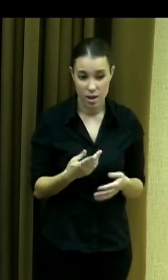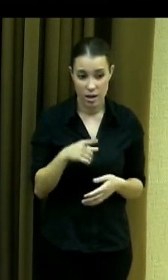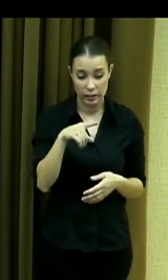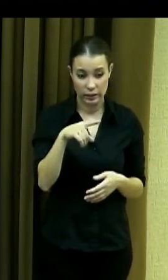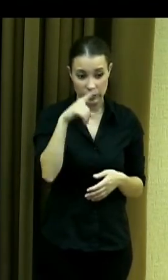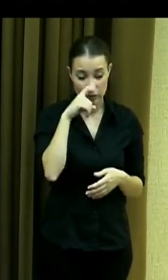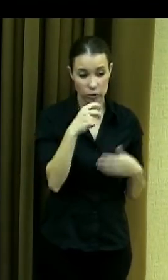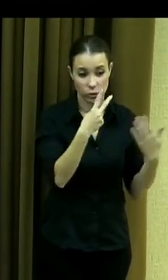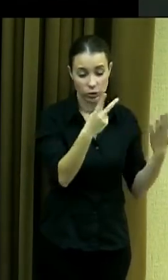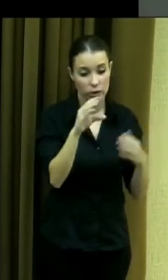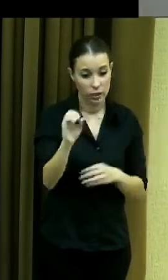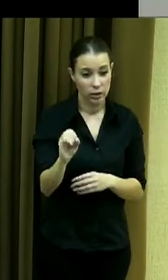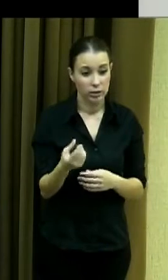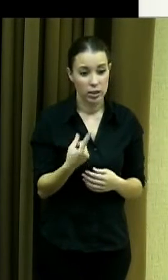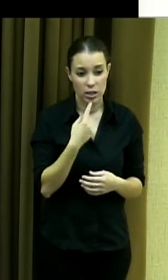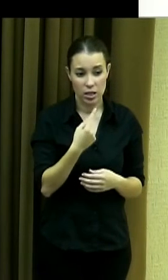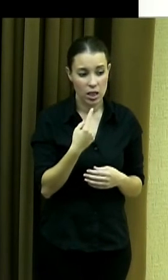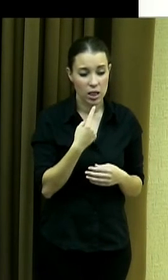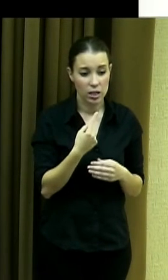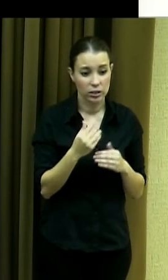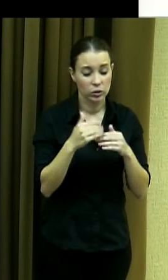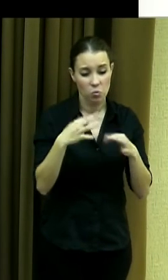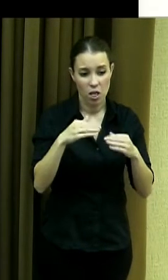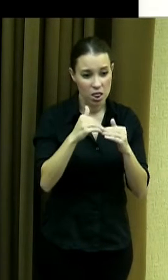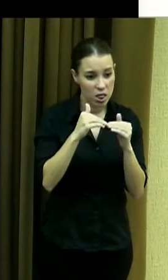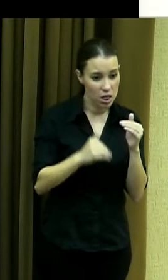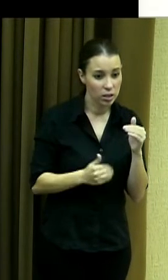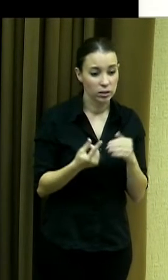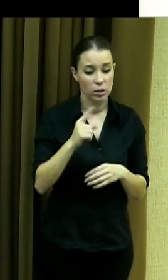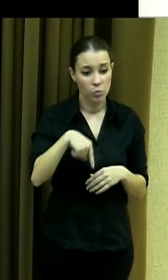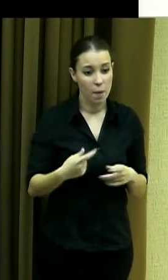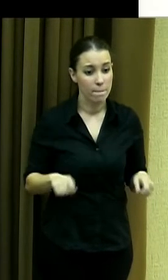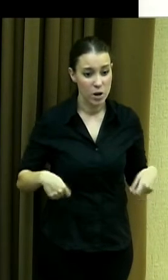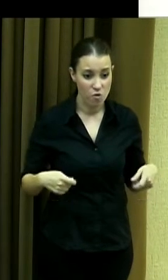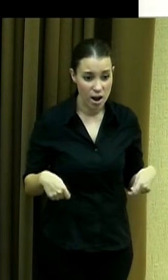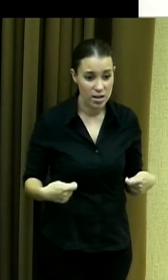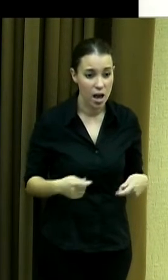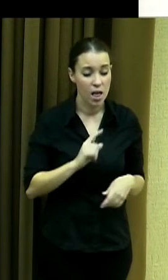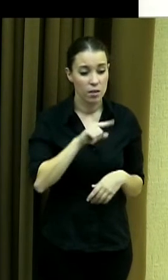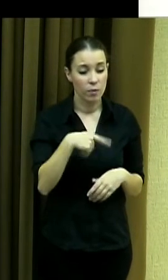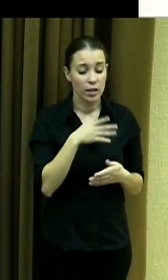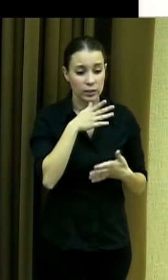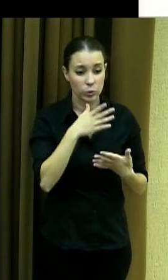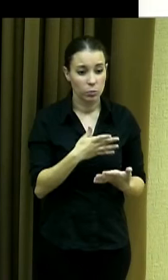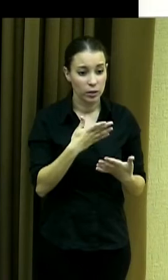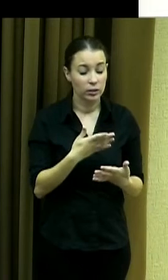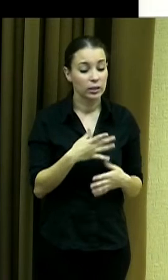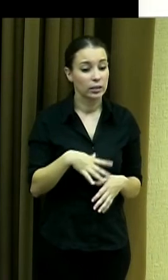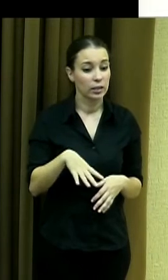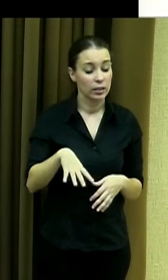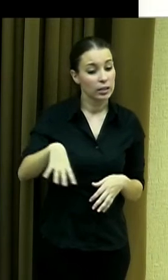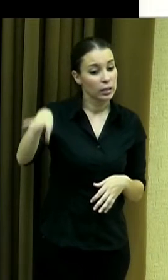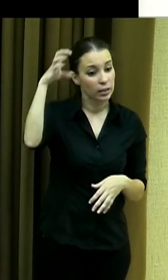esa concepción de su normalidad, pasó en los 80 por el de minusvalía, ahora actualmente estamos con la valoración del Real Decreto,